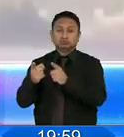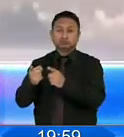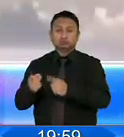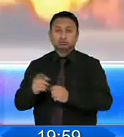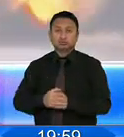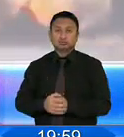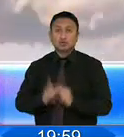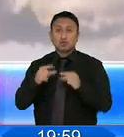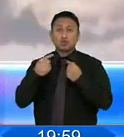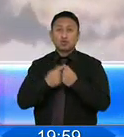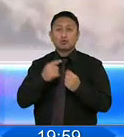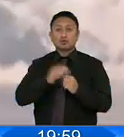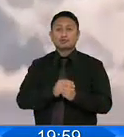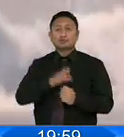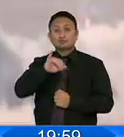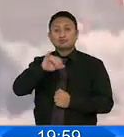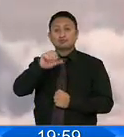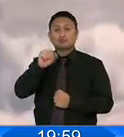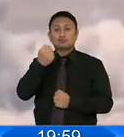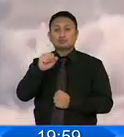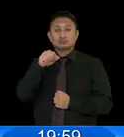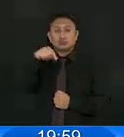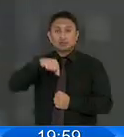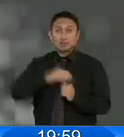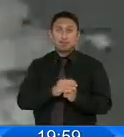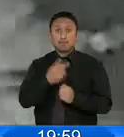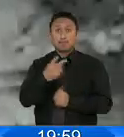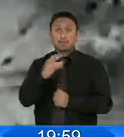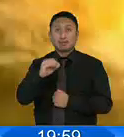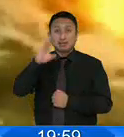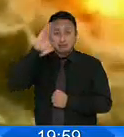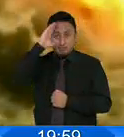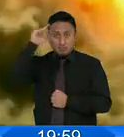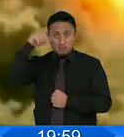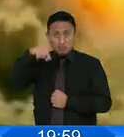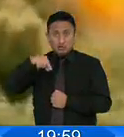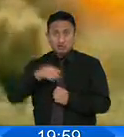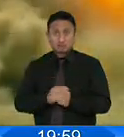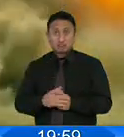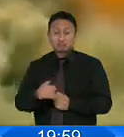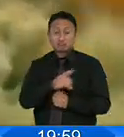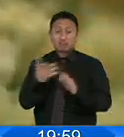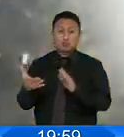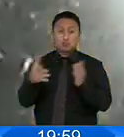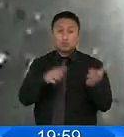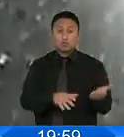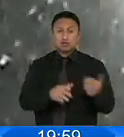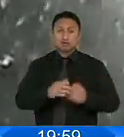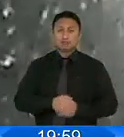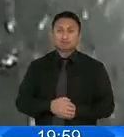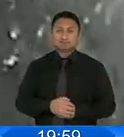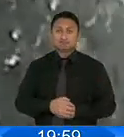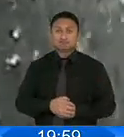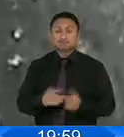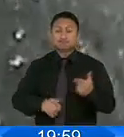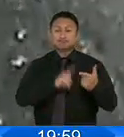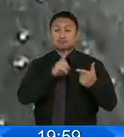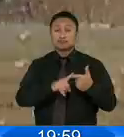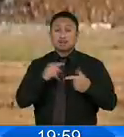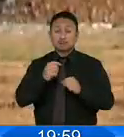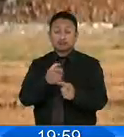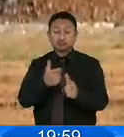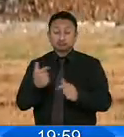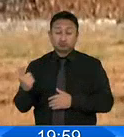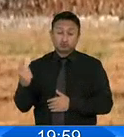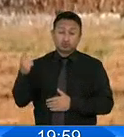grupo yihadista Estado Islámico, en donde 20 militares y milicianos progubernamentales perdieron la vida. Una segunda agresión se registró también cerca